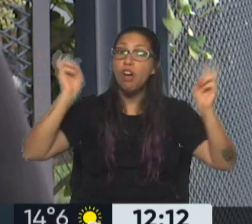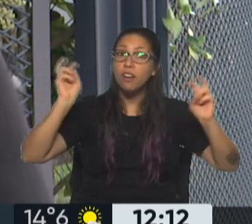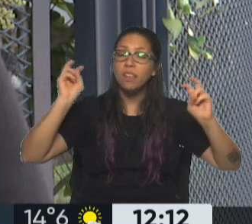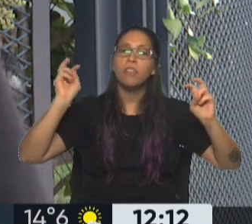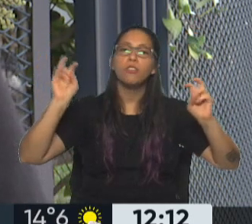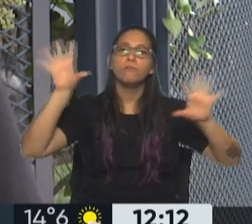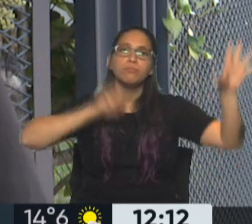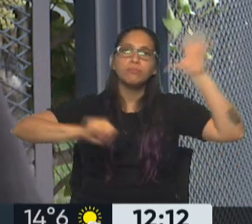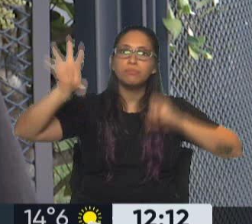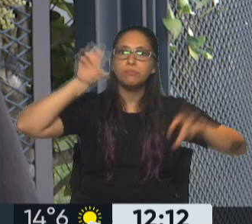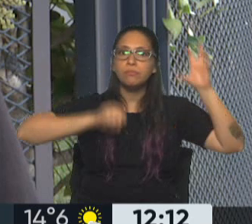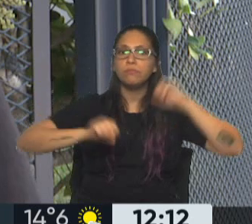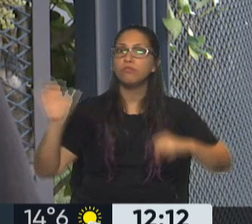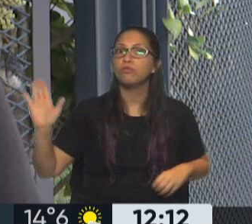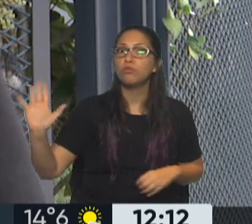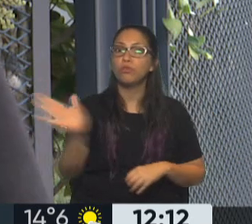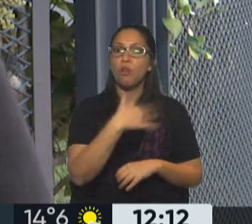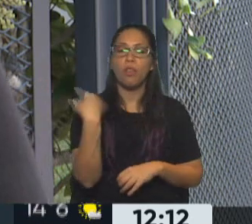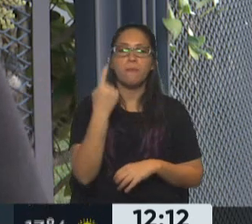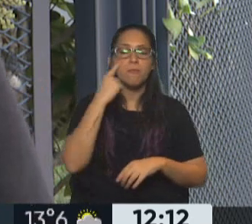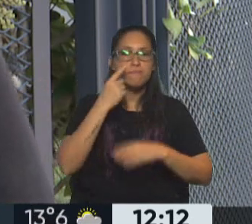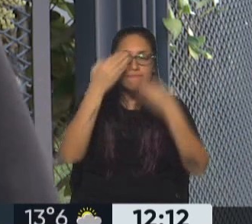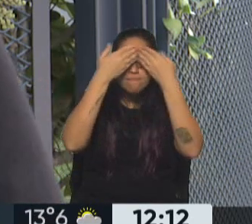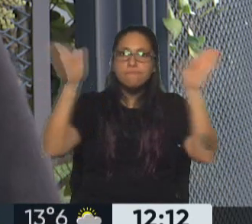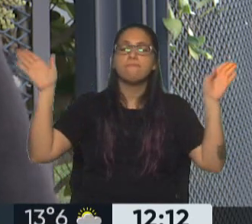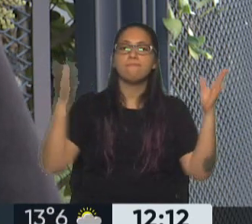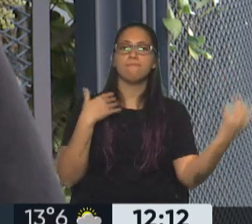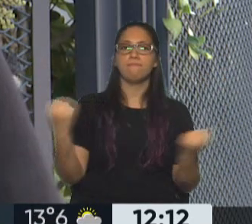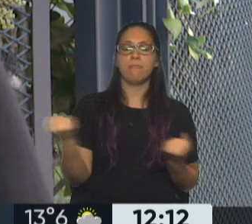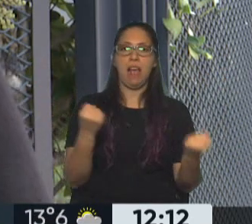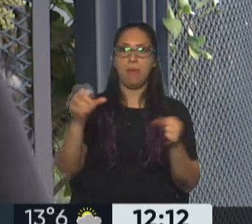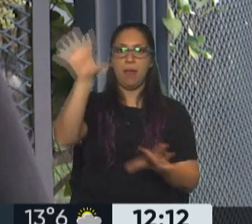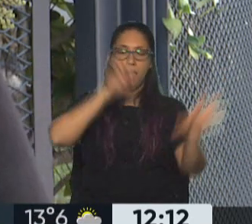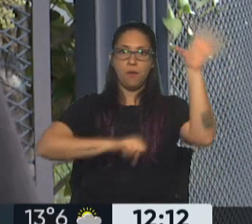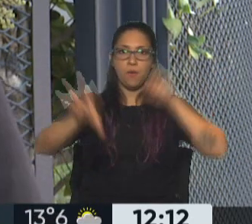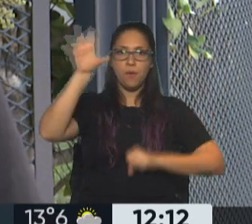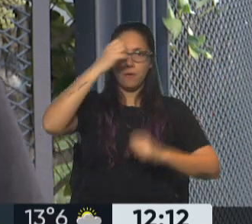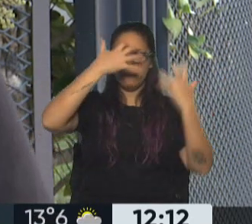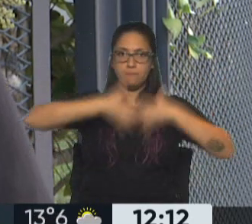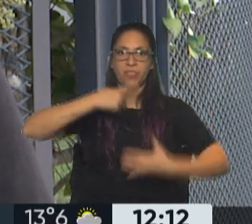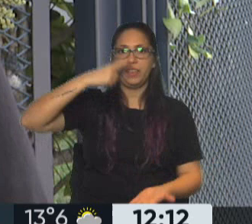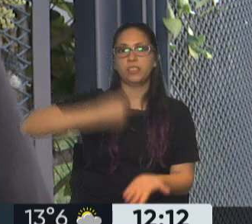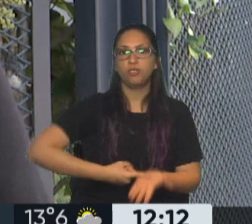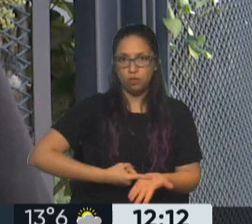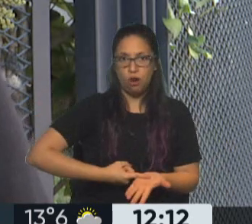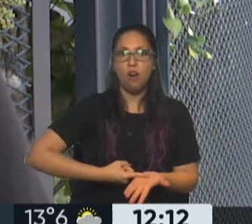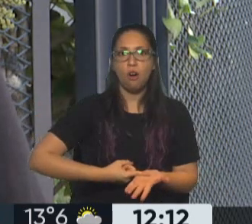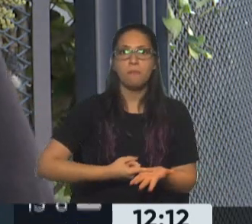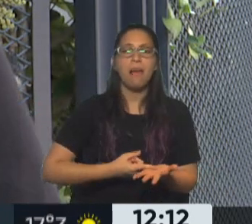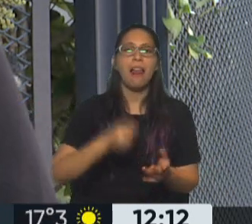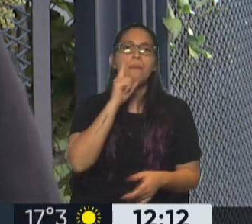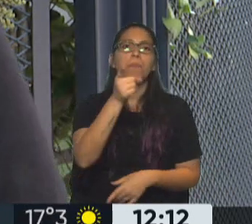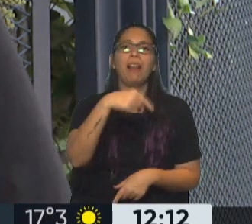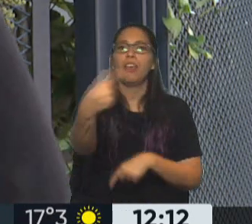todo ese tipo de Señales tienen tenemos que estar abiertos en nuestro rol de conductores para poder absorberlas y tomar las mejores decisiones para minimizar